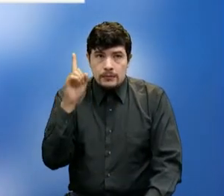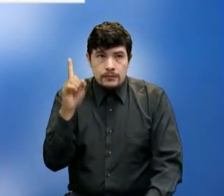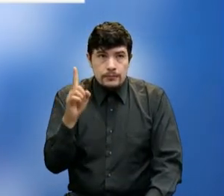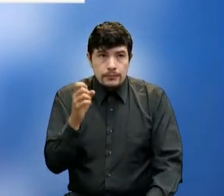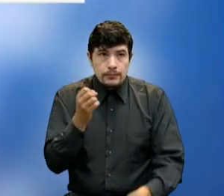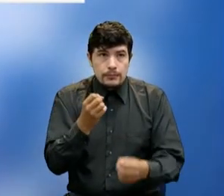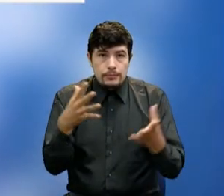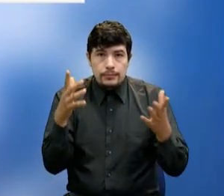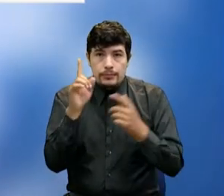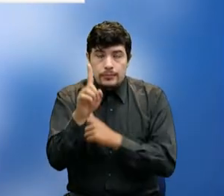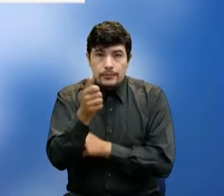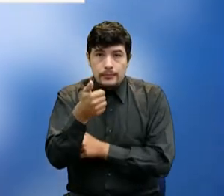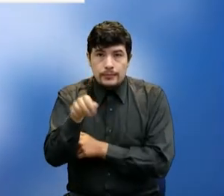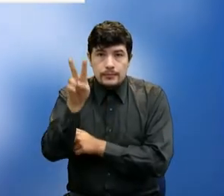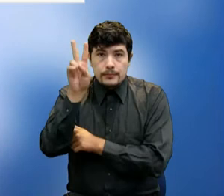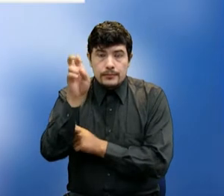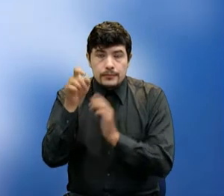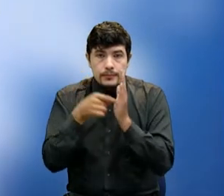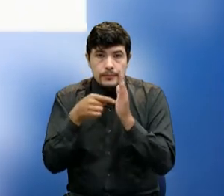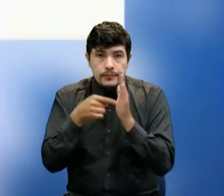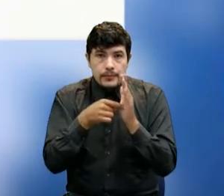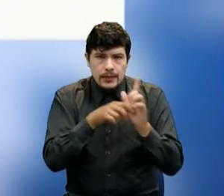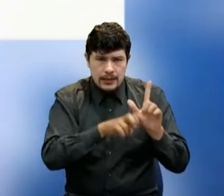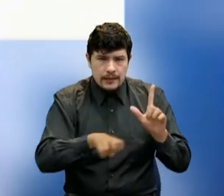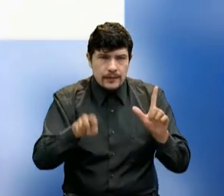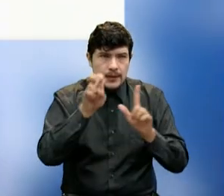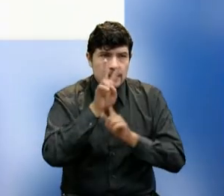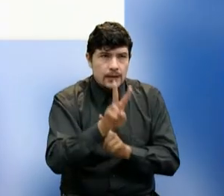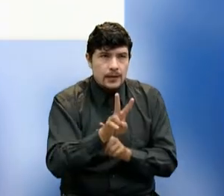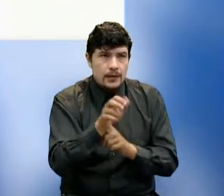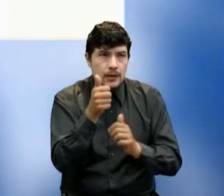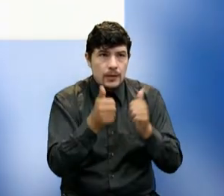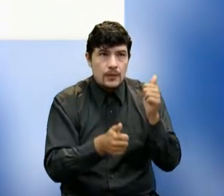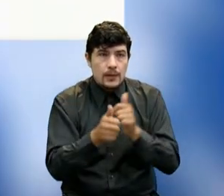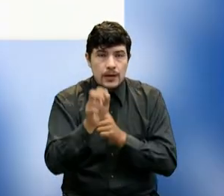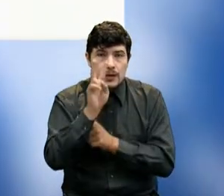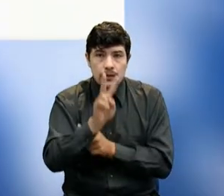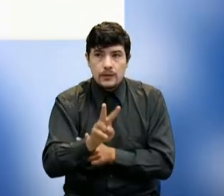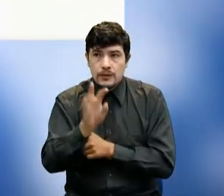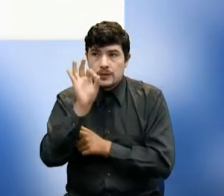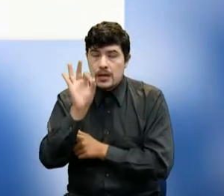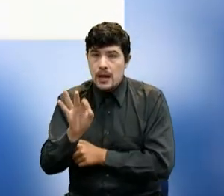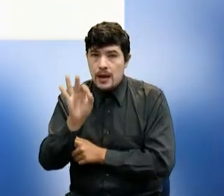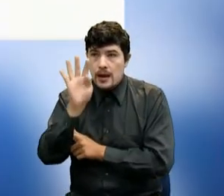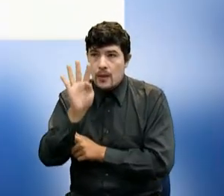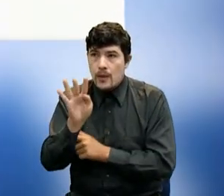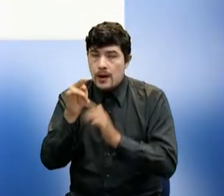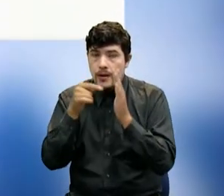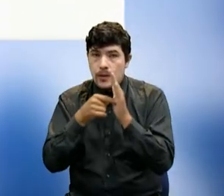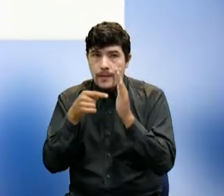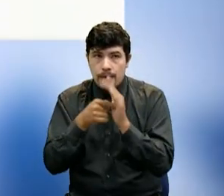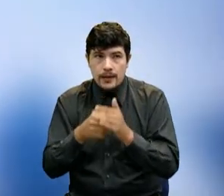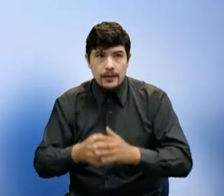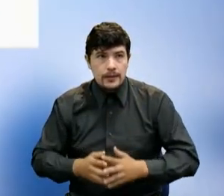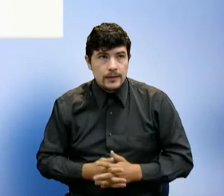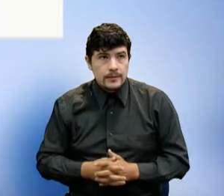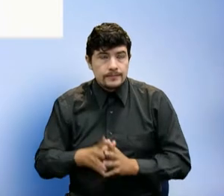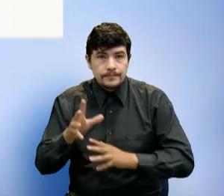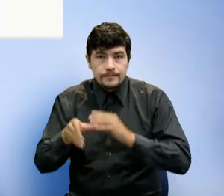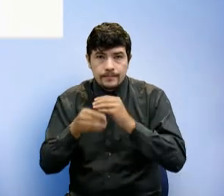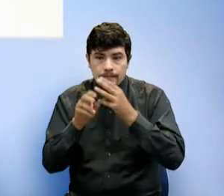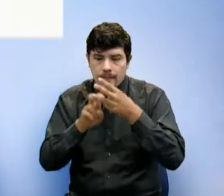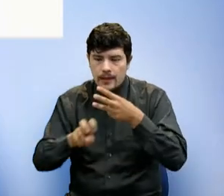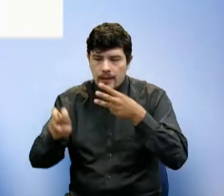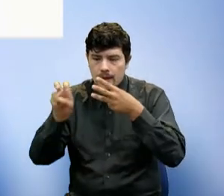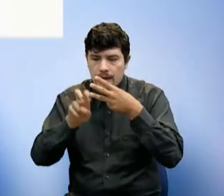de 117.040 pesos. Multa tipo 2, de un valor de 234.080 pesos. Multa